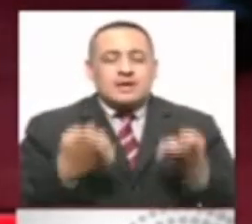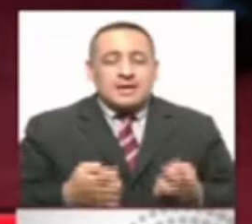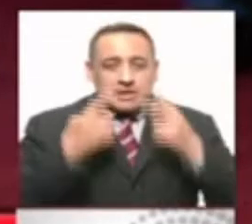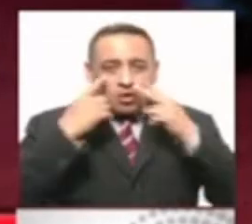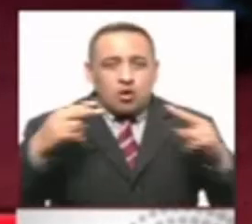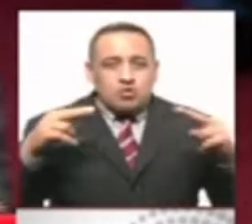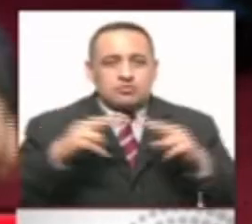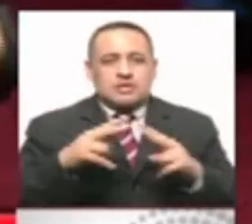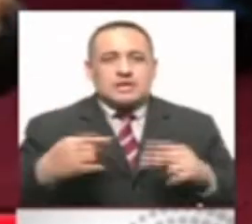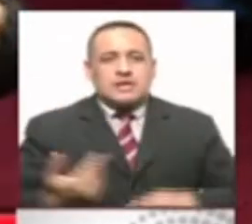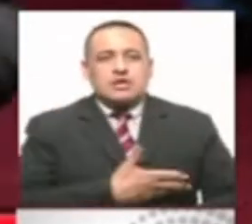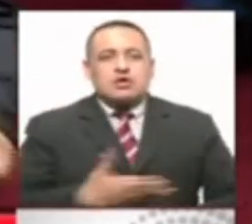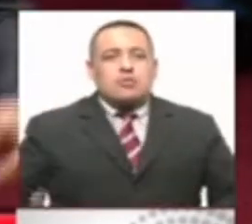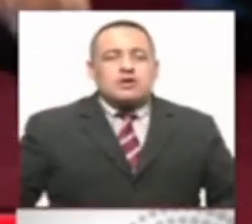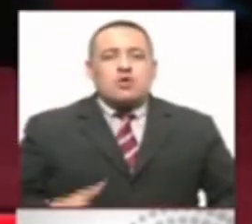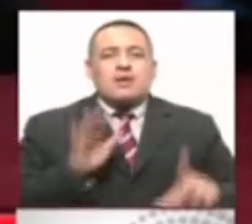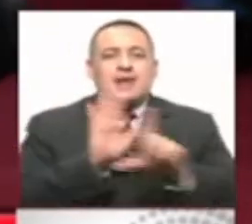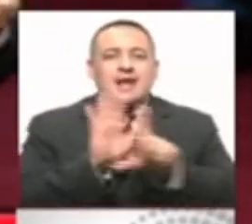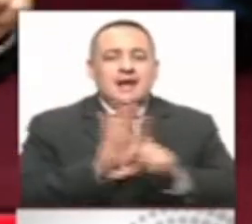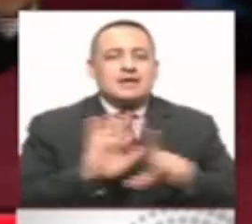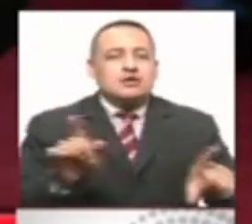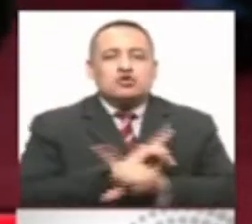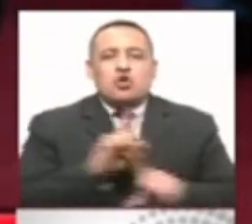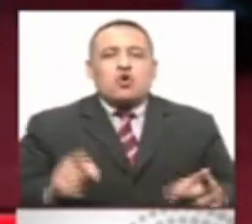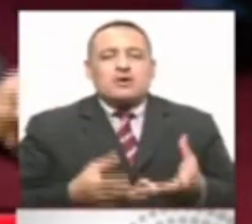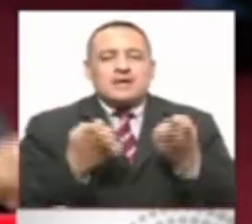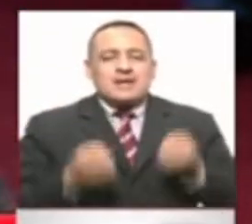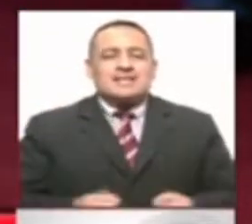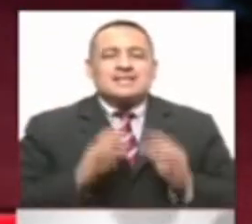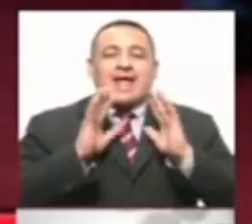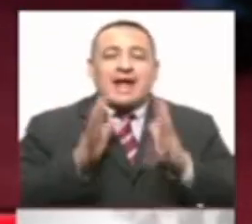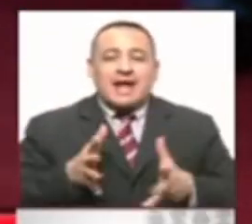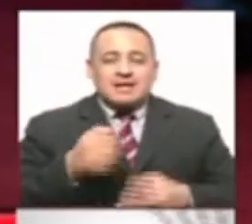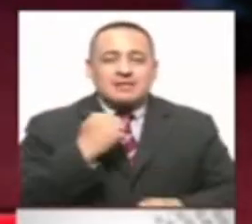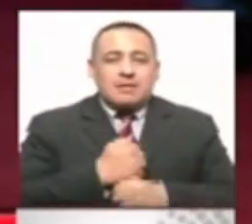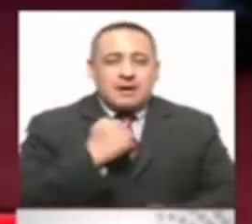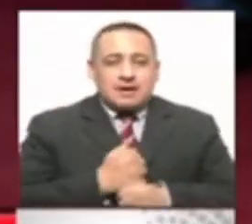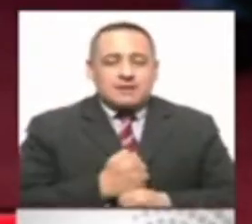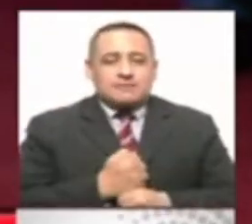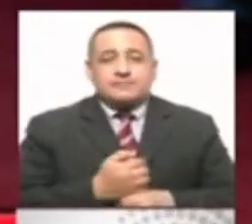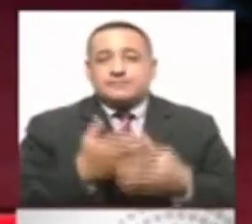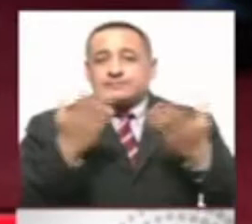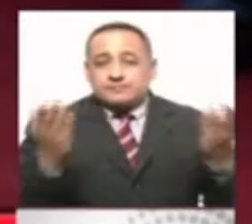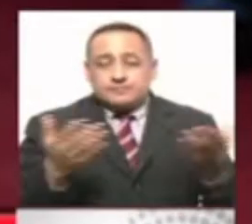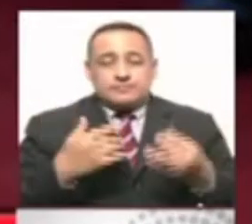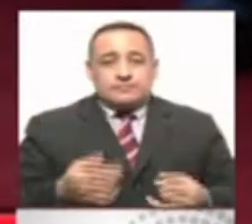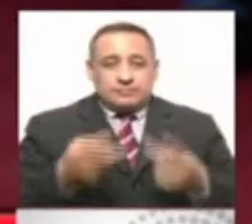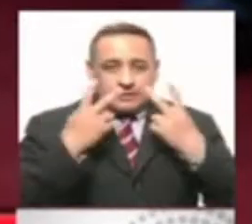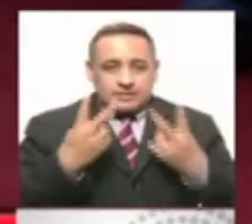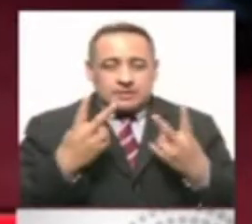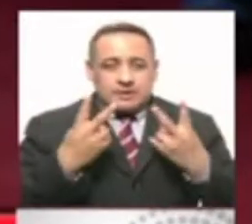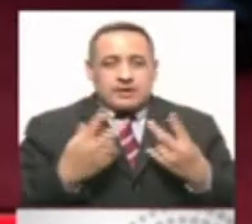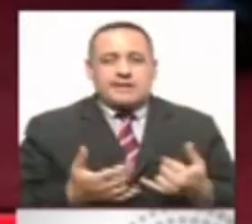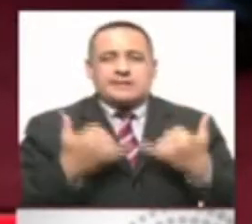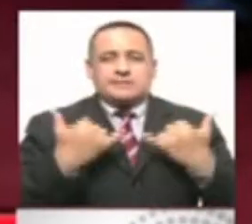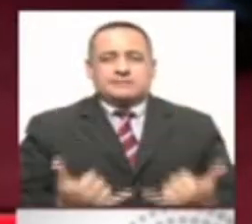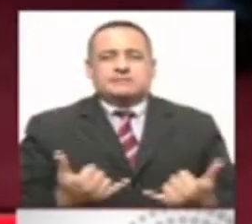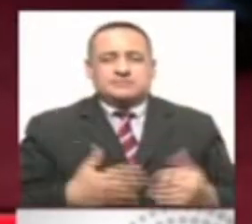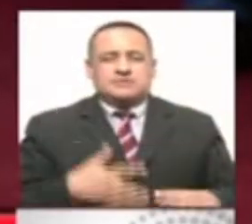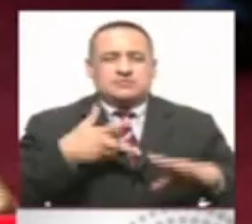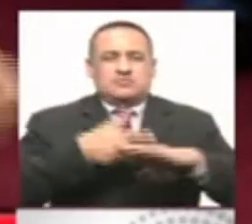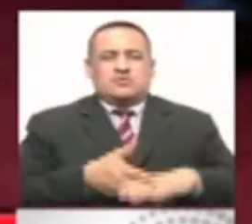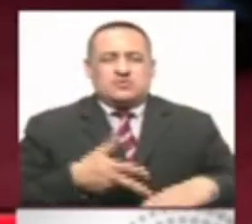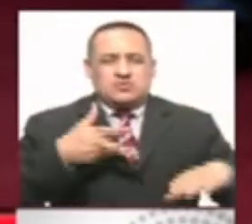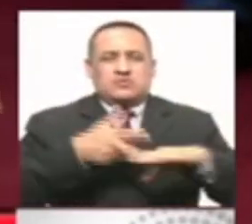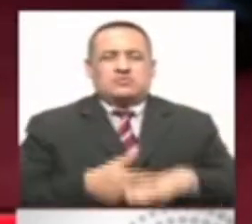reconocer el gobierno legítimo y no quieren dejar trabajar. De tal manera que estamos viendo un